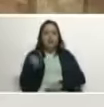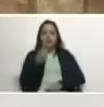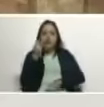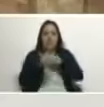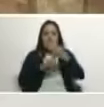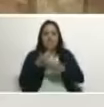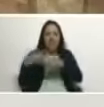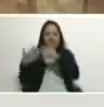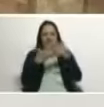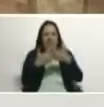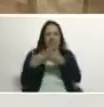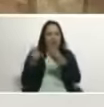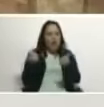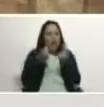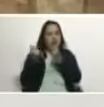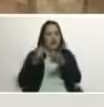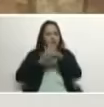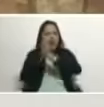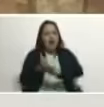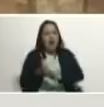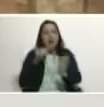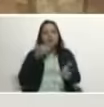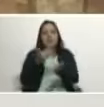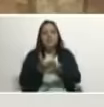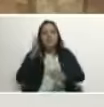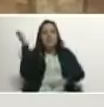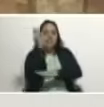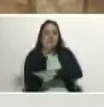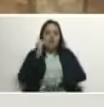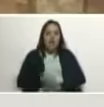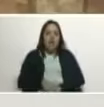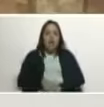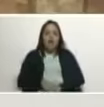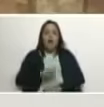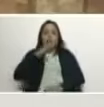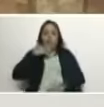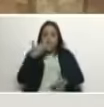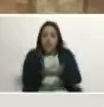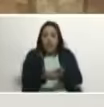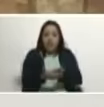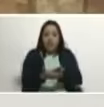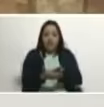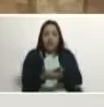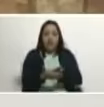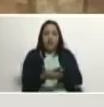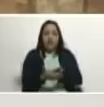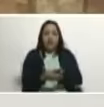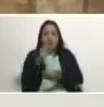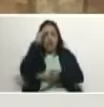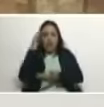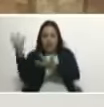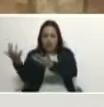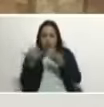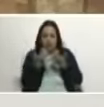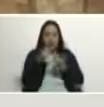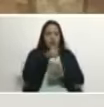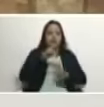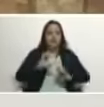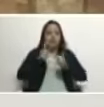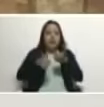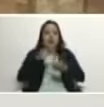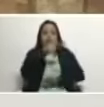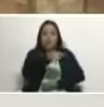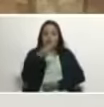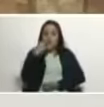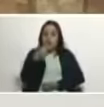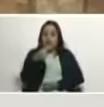para destruir, pedir sanciones, pedir invasiones, ahí concentró su agenda. Y si decimos que esa asamblea